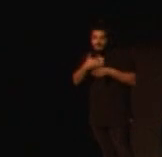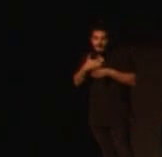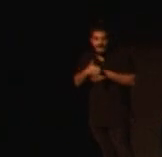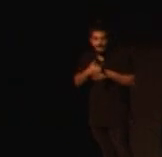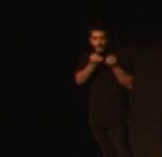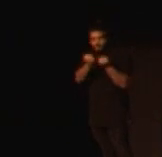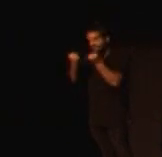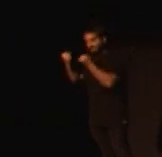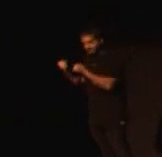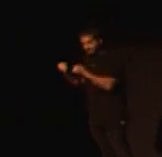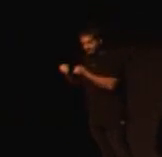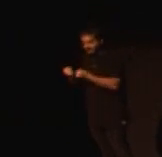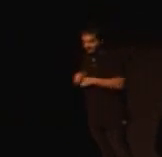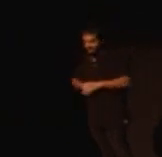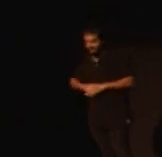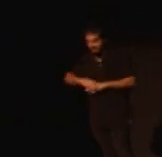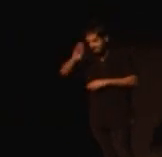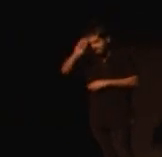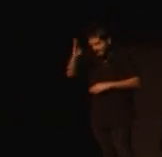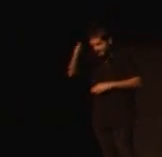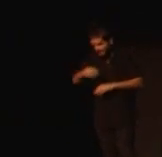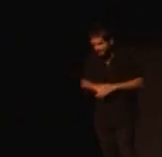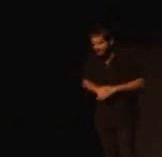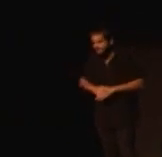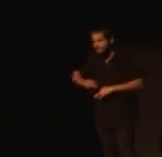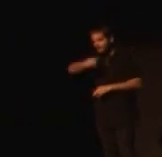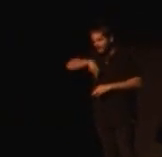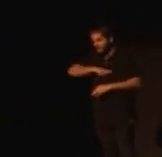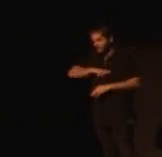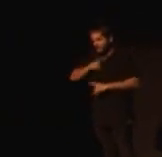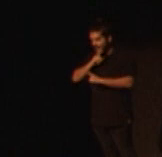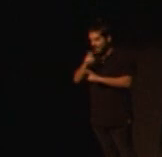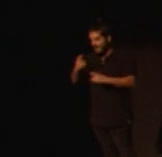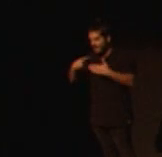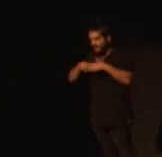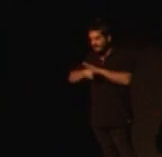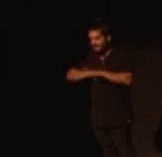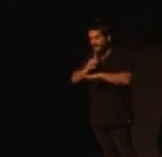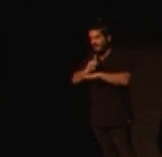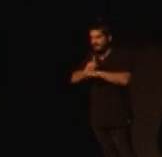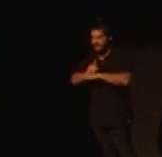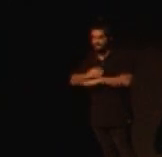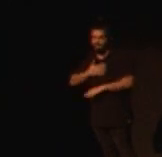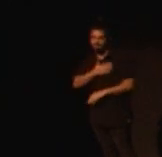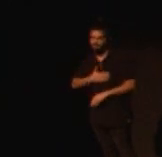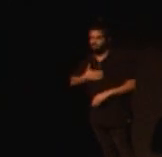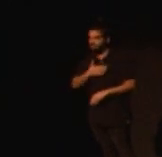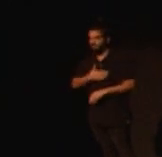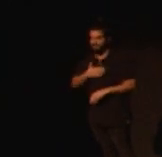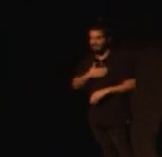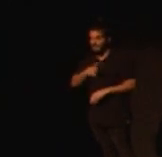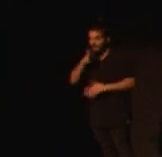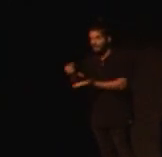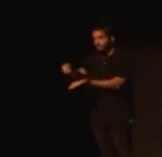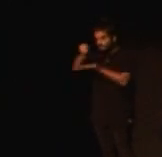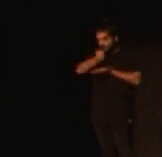regionales. Para Fundación Integra Digital es una enorme satisfacción recibir este premio solidario por parte del Grupo Social 11 de la Región de Murcia. Y,